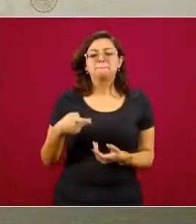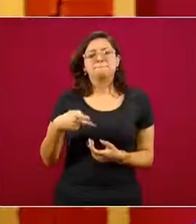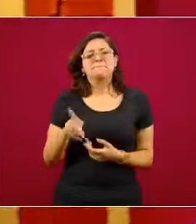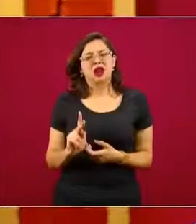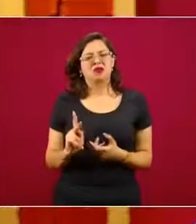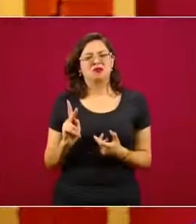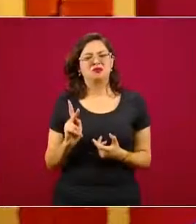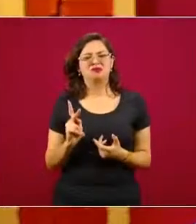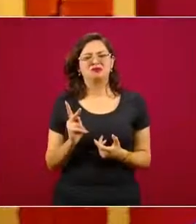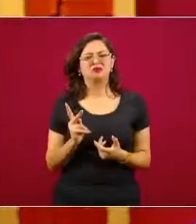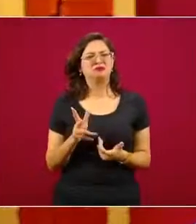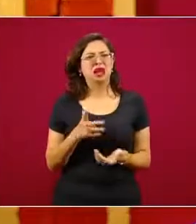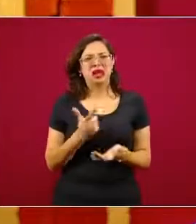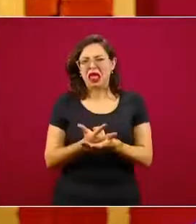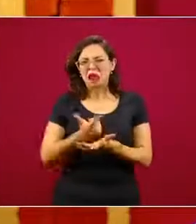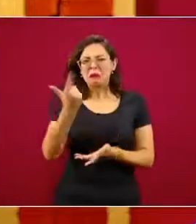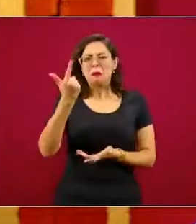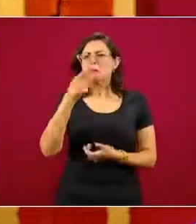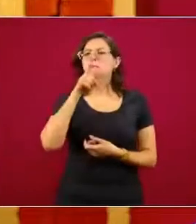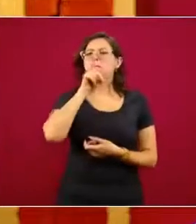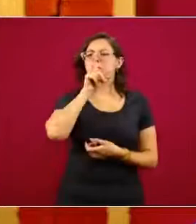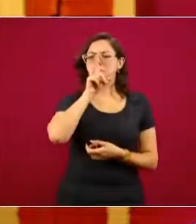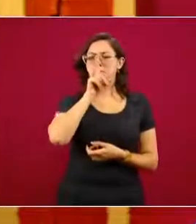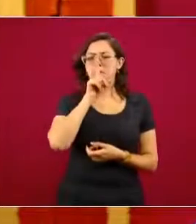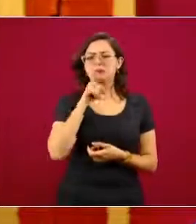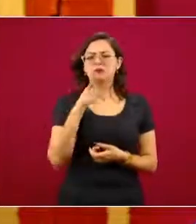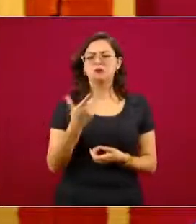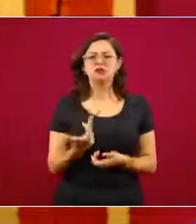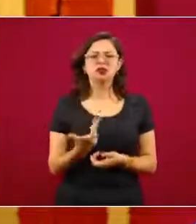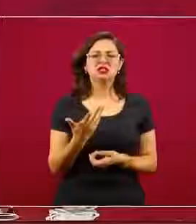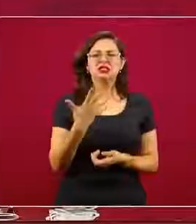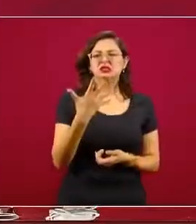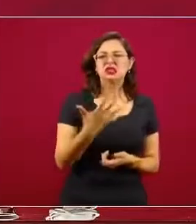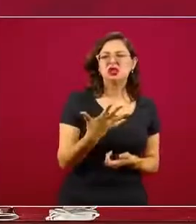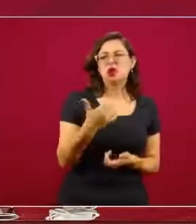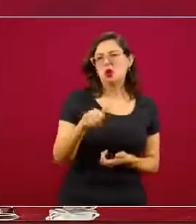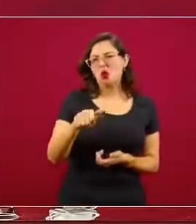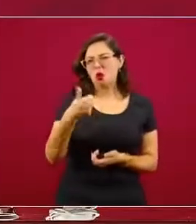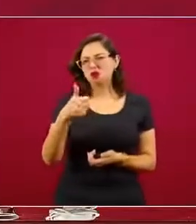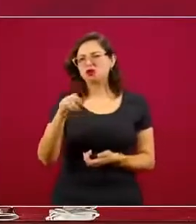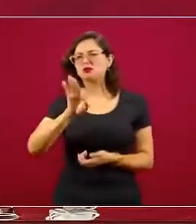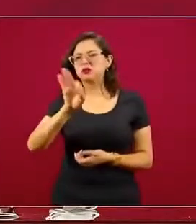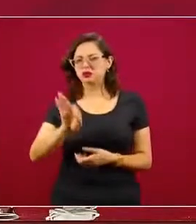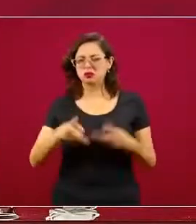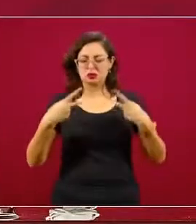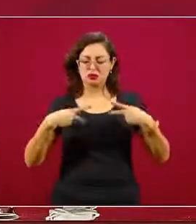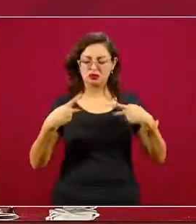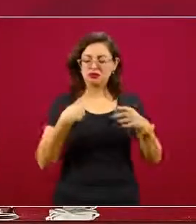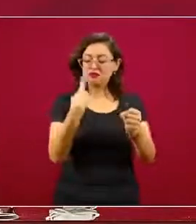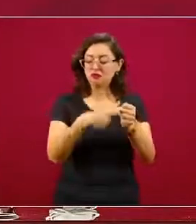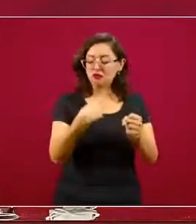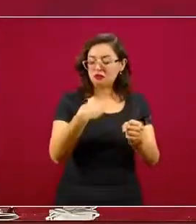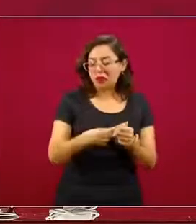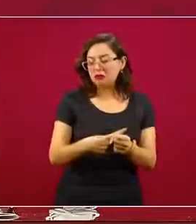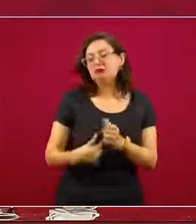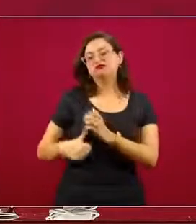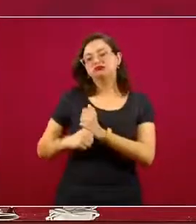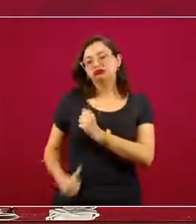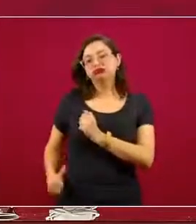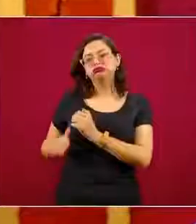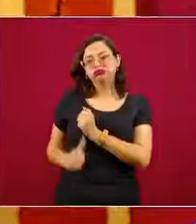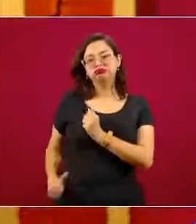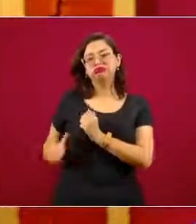que se han hecho descriptivos, se ha identificado del 5 al 11 o 12% de personas con COVID pueden tener